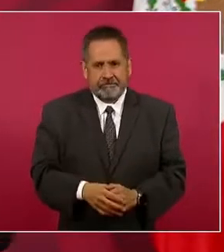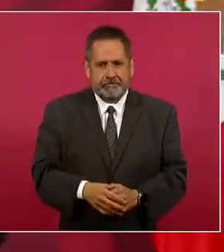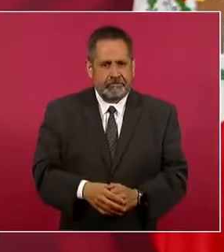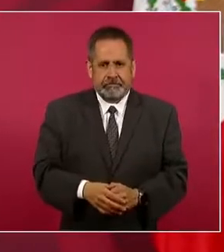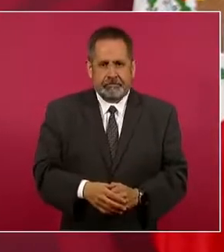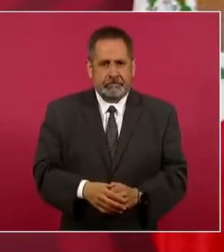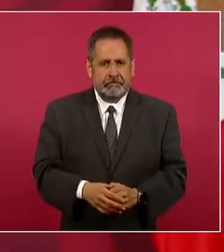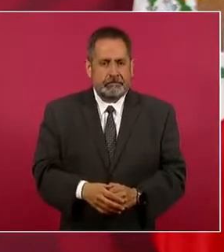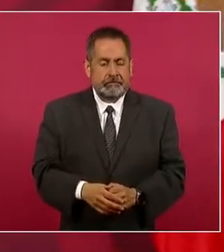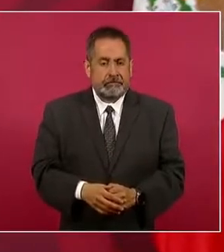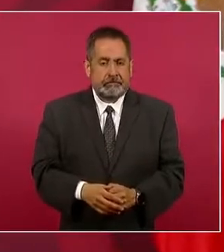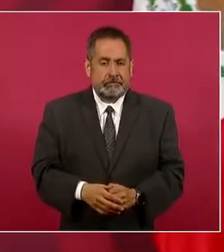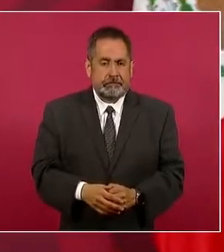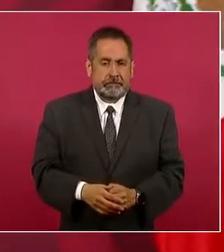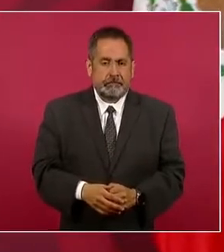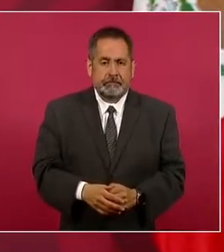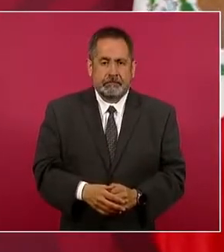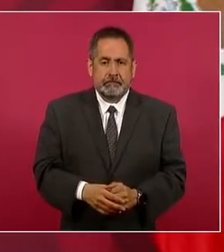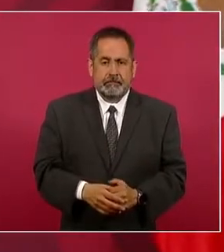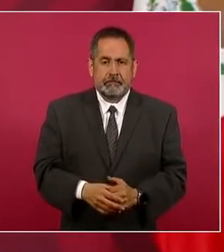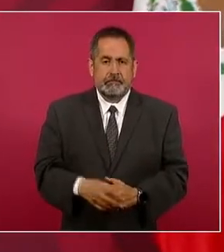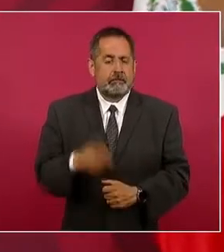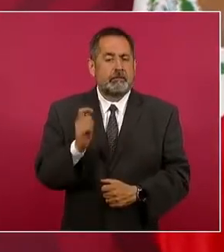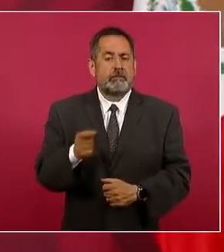lo que está